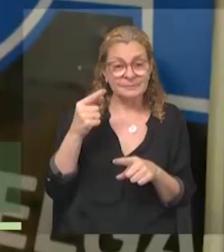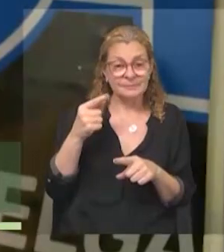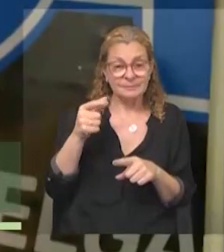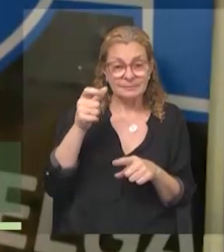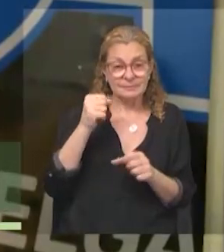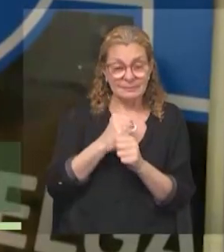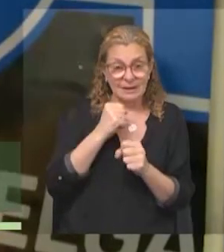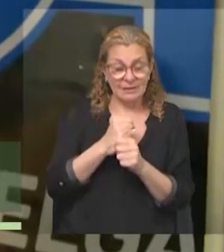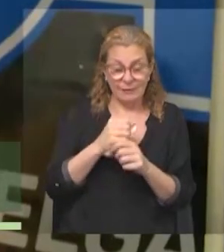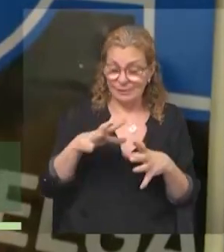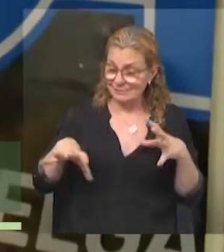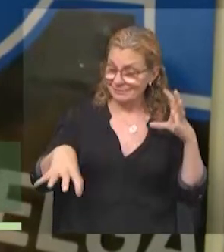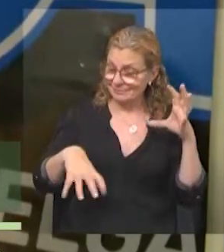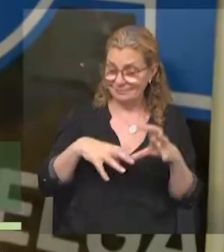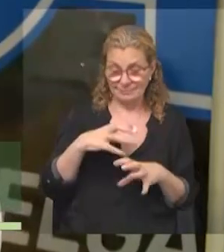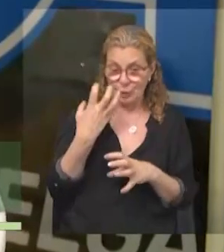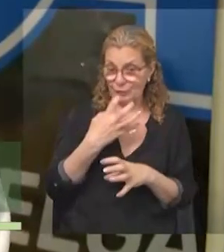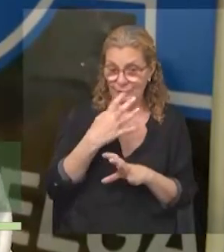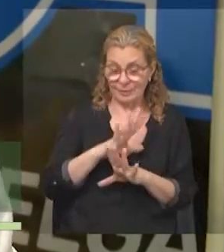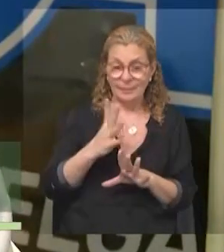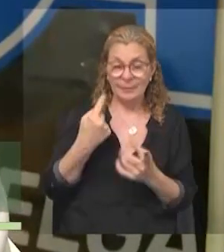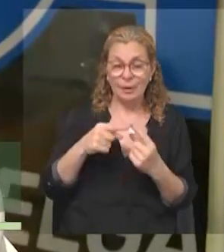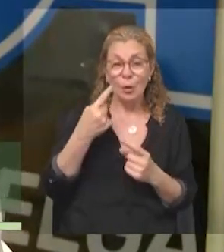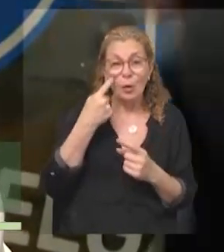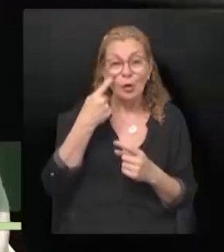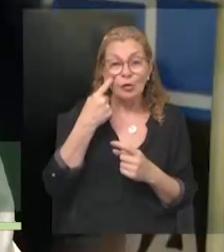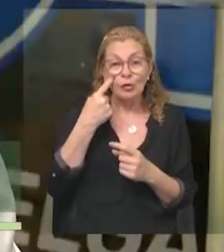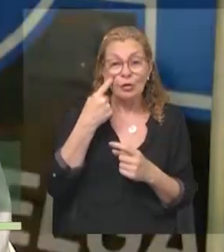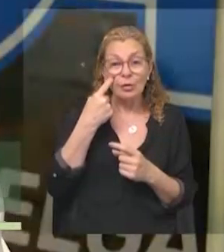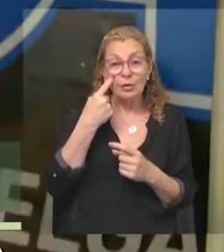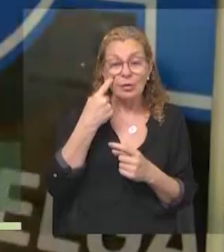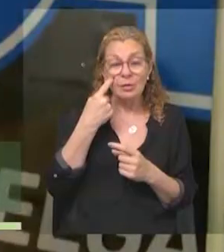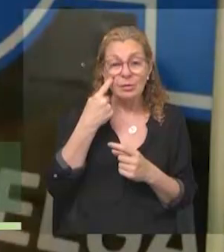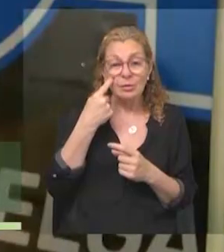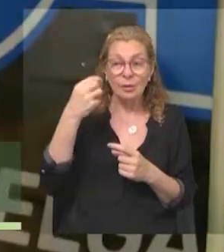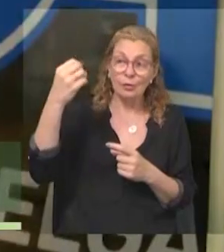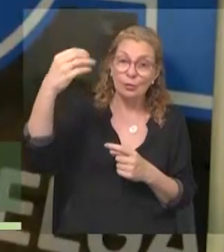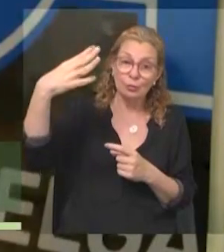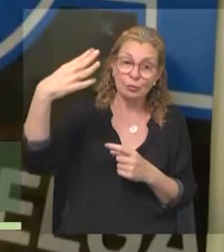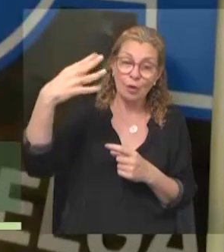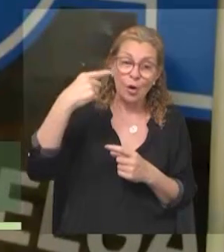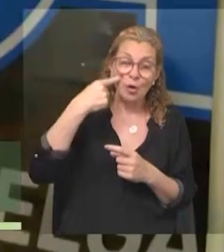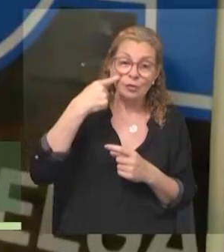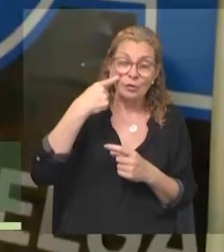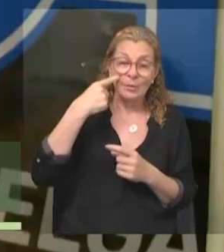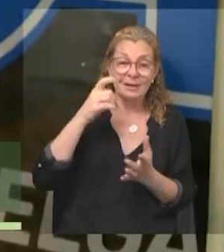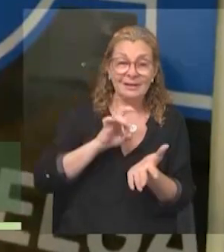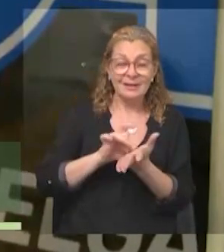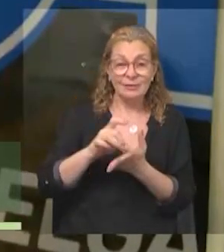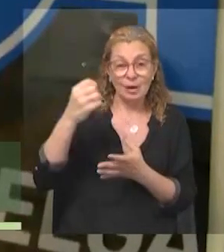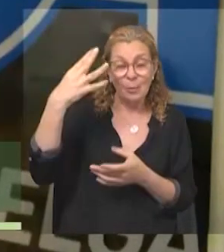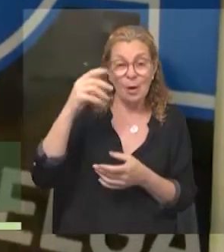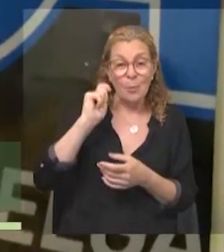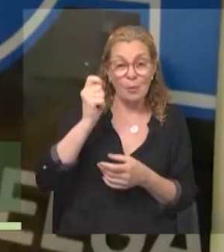gestión es un caos ahora eh cuando se conoció lo que estaban colgados de la luz para dar servicio de alumbrado